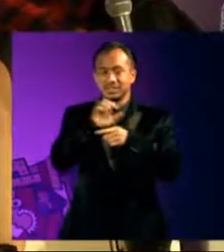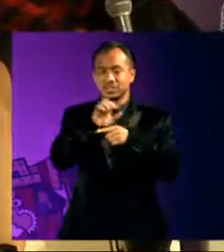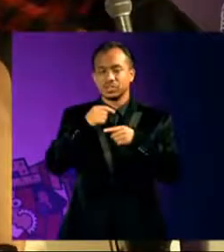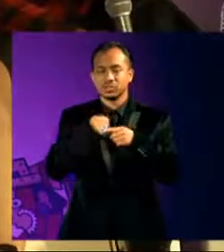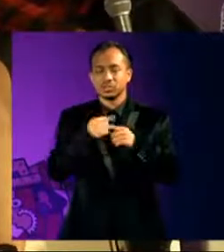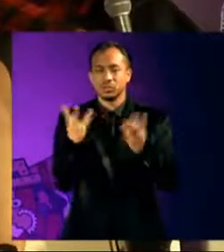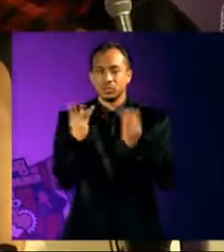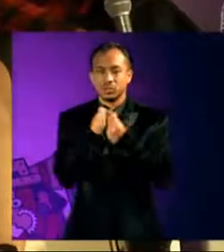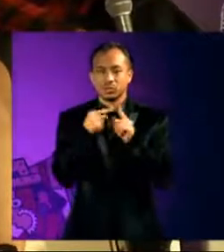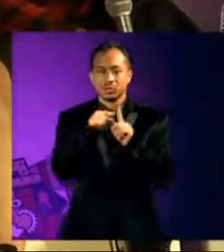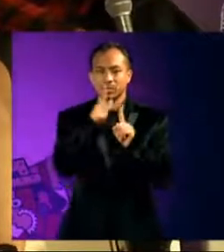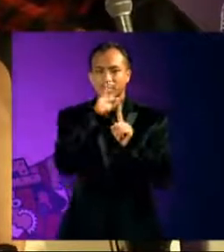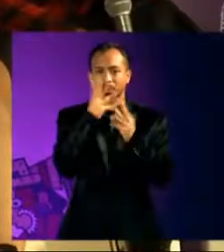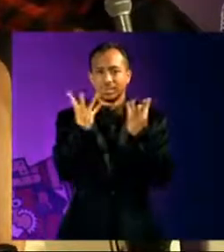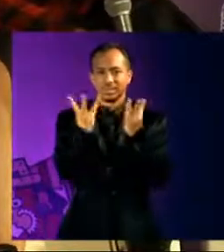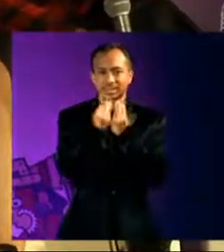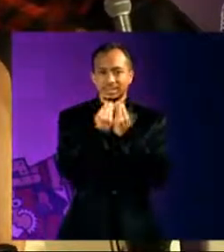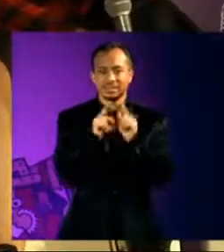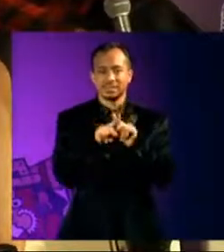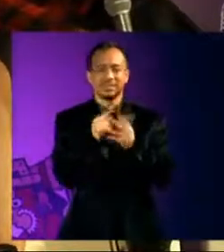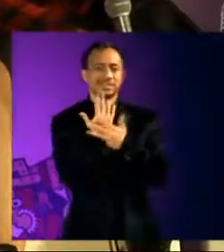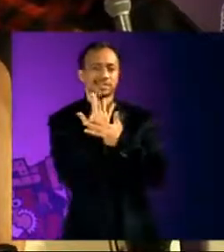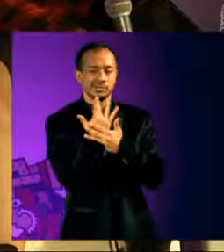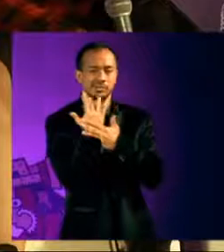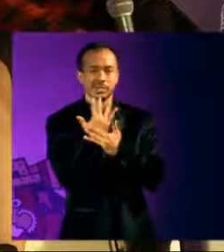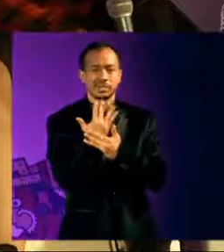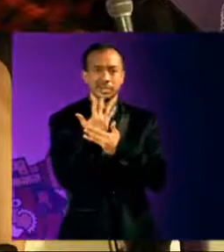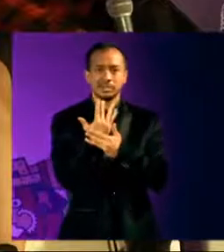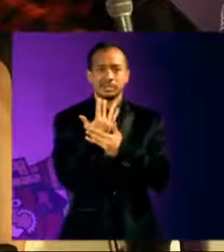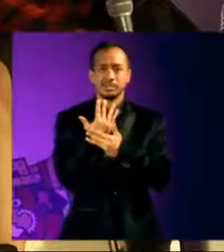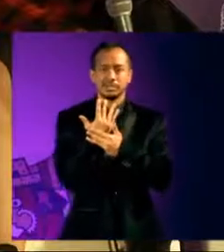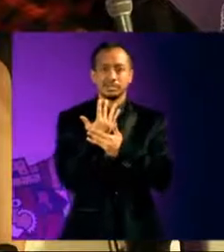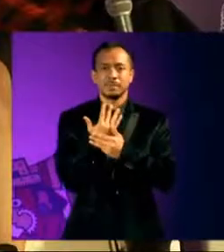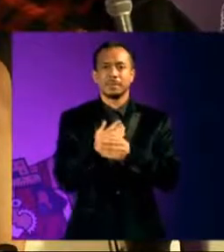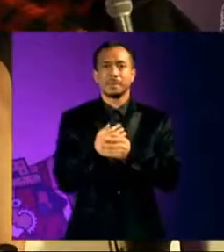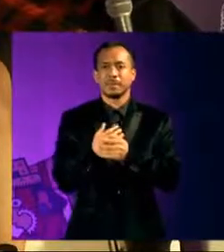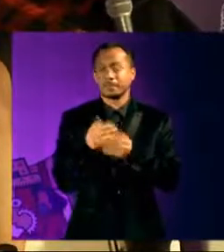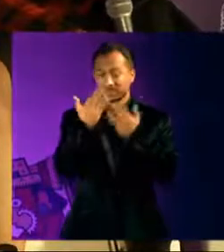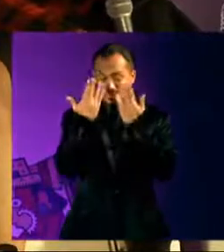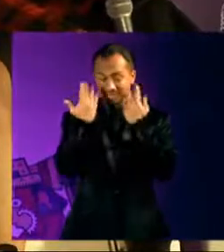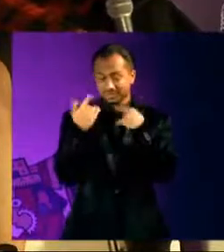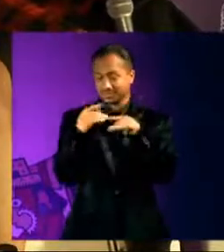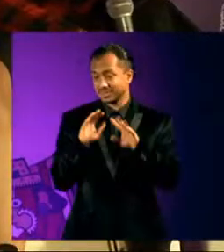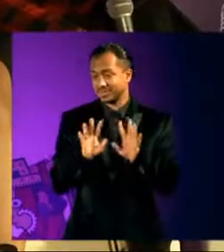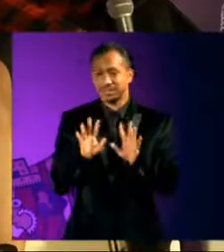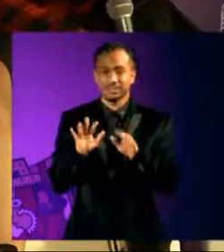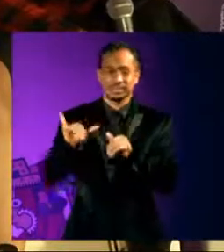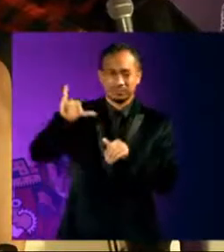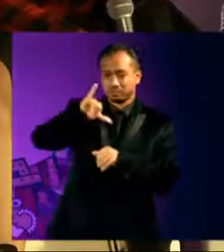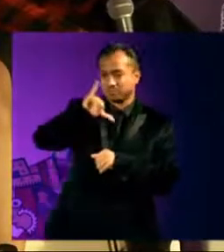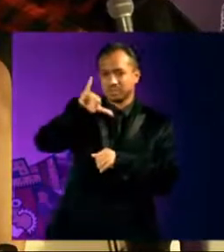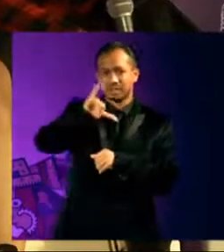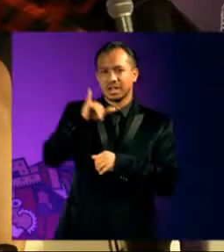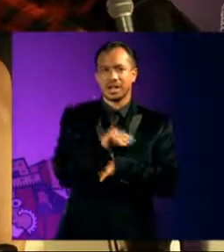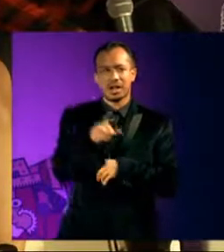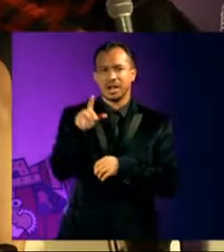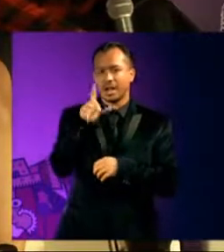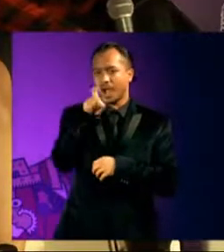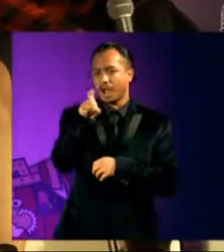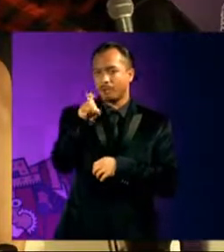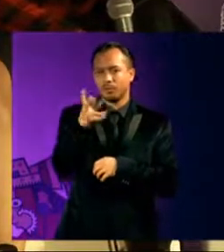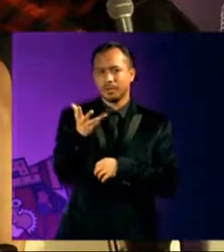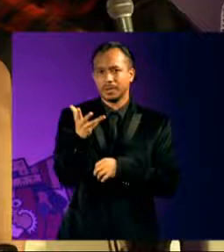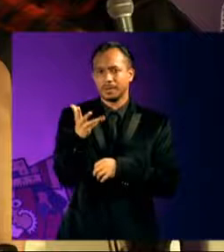me acuerdo pude saber que era un radiador de echar al agua no sé qué y llegamos con esa como hicimos